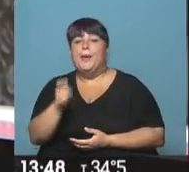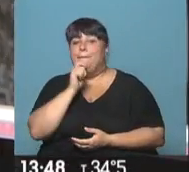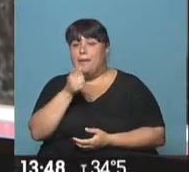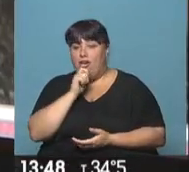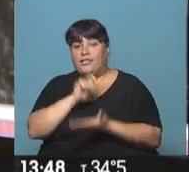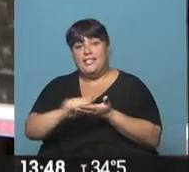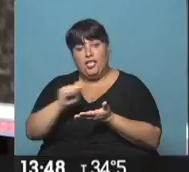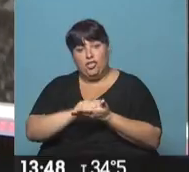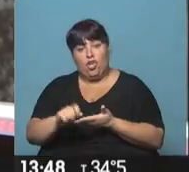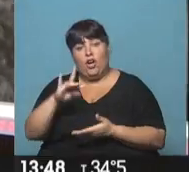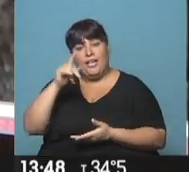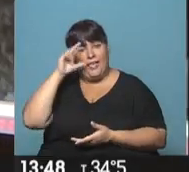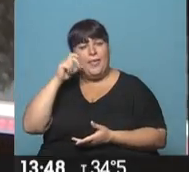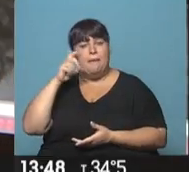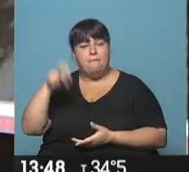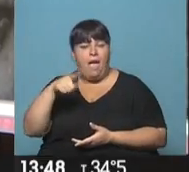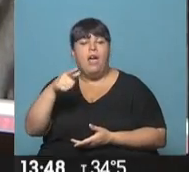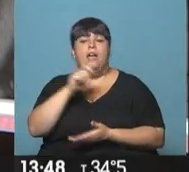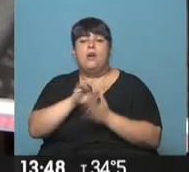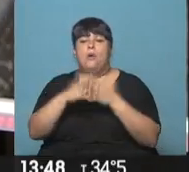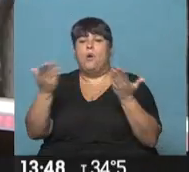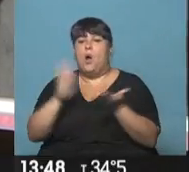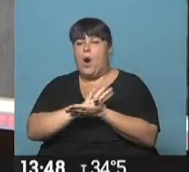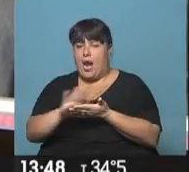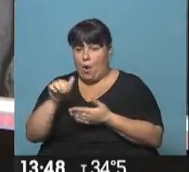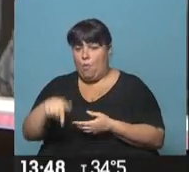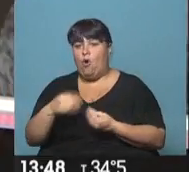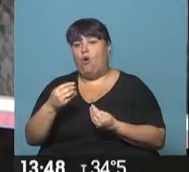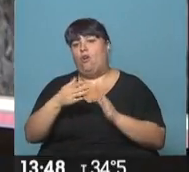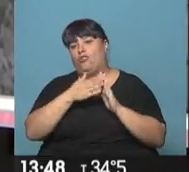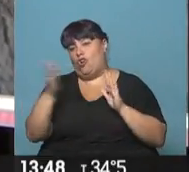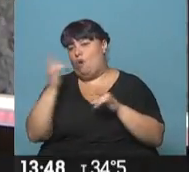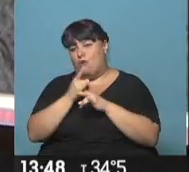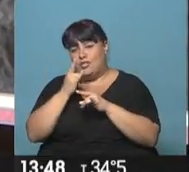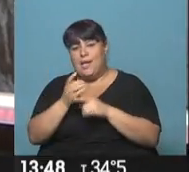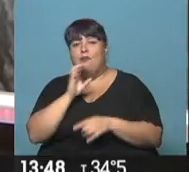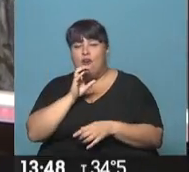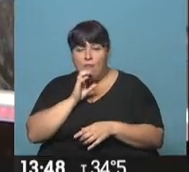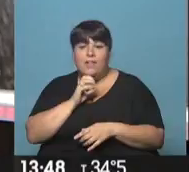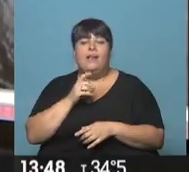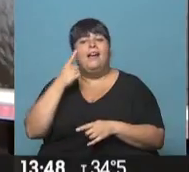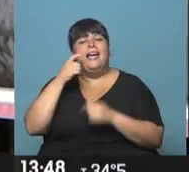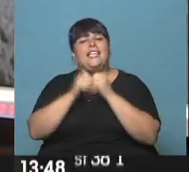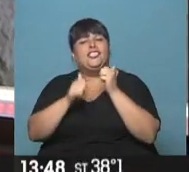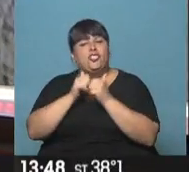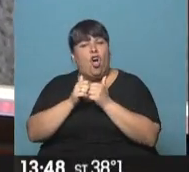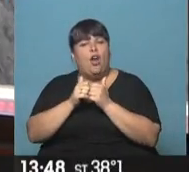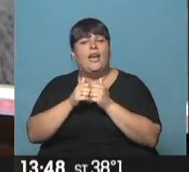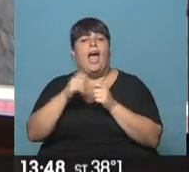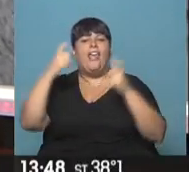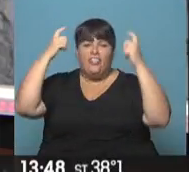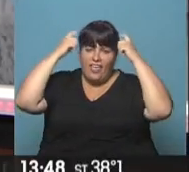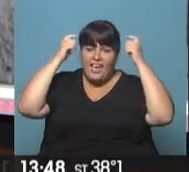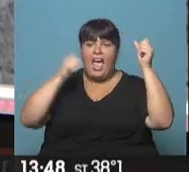periodista y escritor Demian Sterman acaba de publicar un nuevo trabajo que, atravesado como siempre por el humor, se mete con historias que van desde Walt